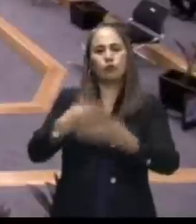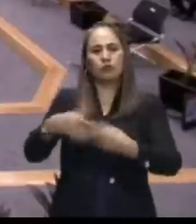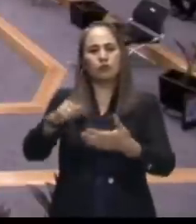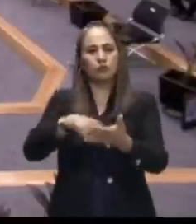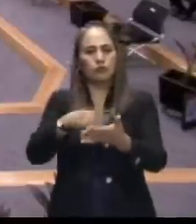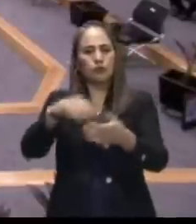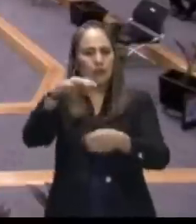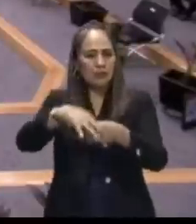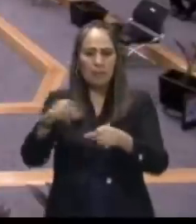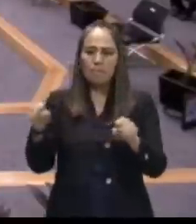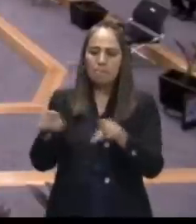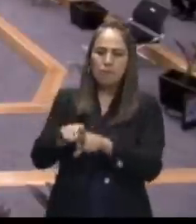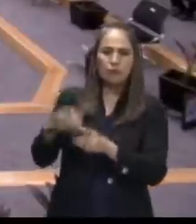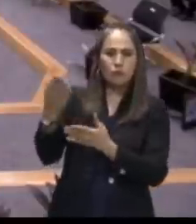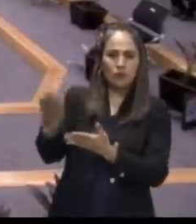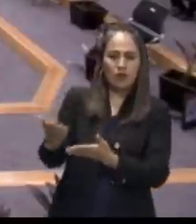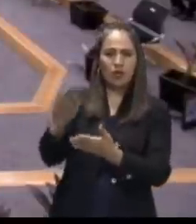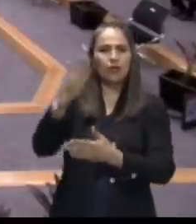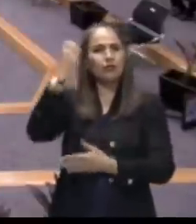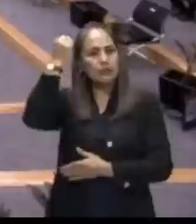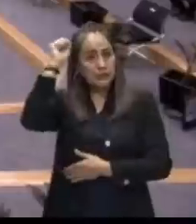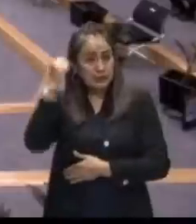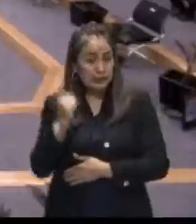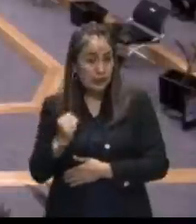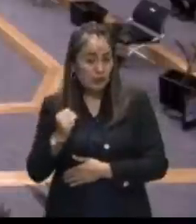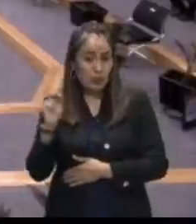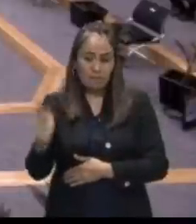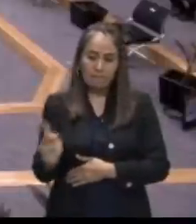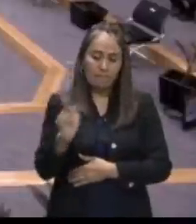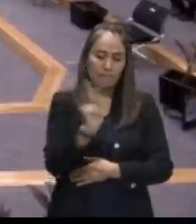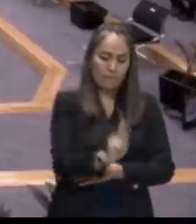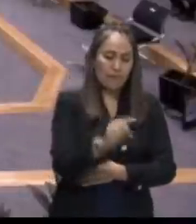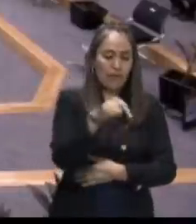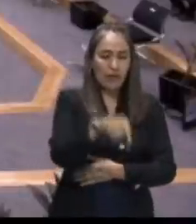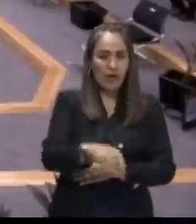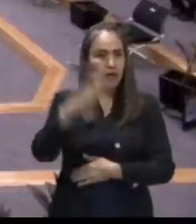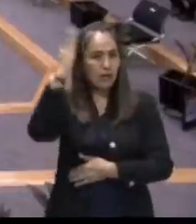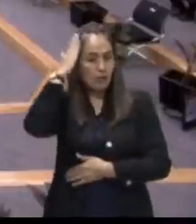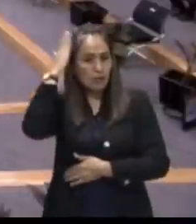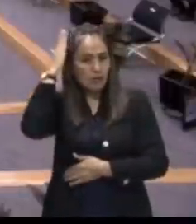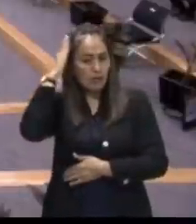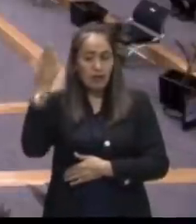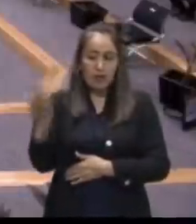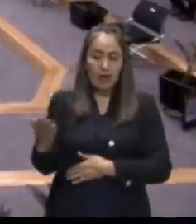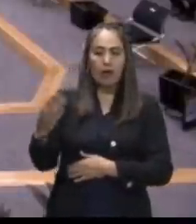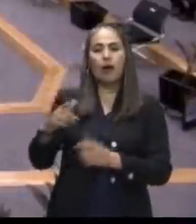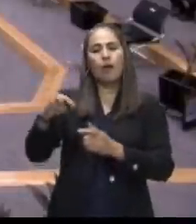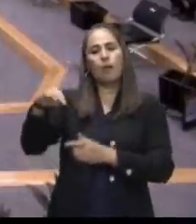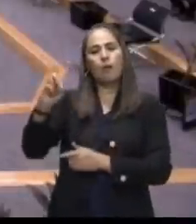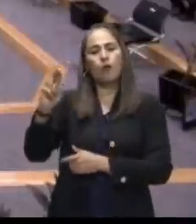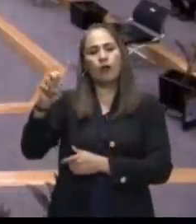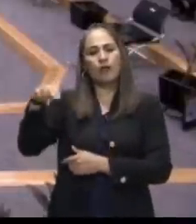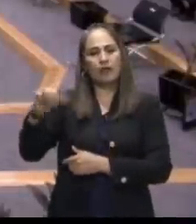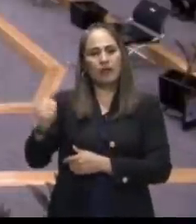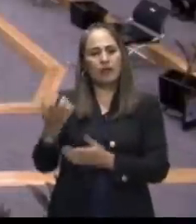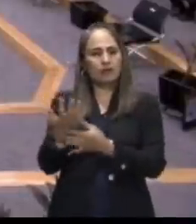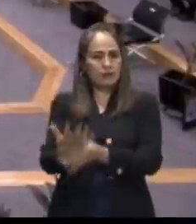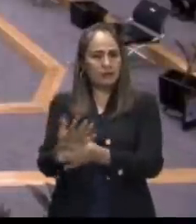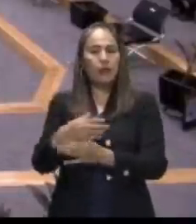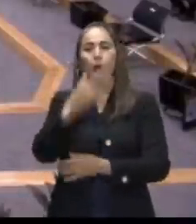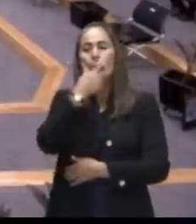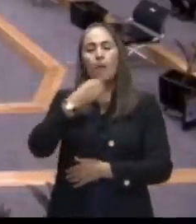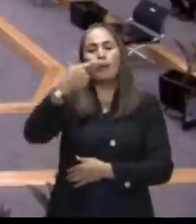quisiera que escucháramos las palabras del líder de morena en tamaulipas el señor gastón